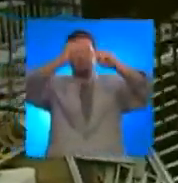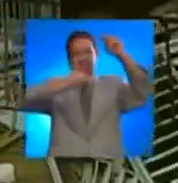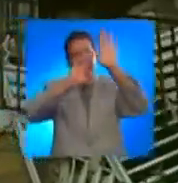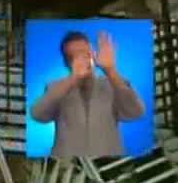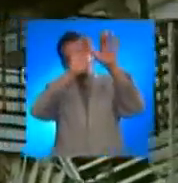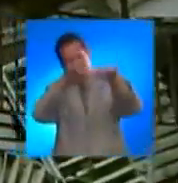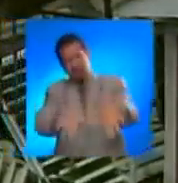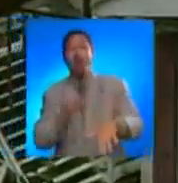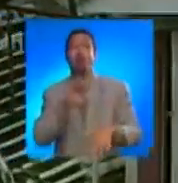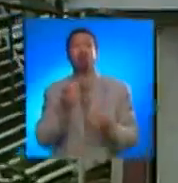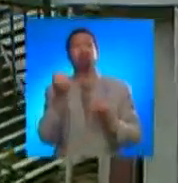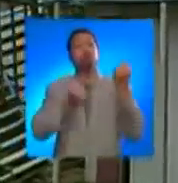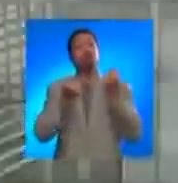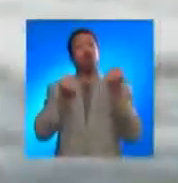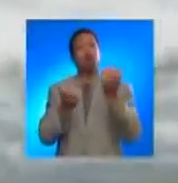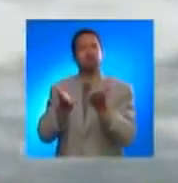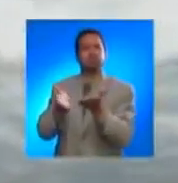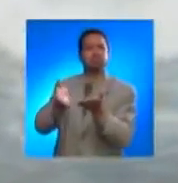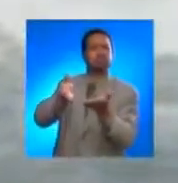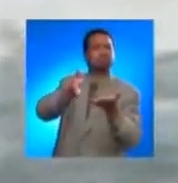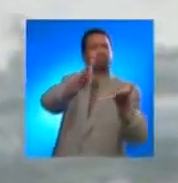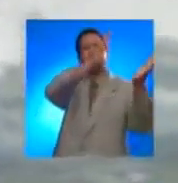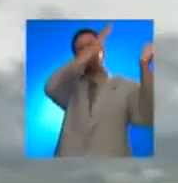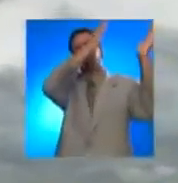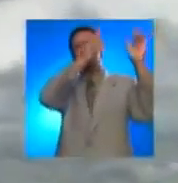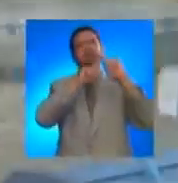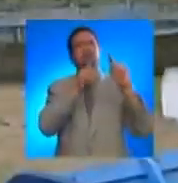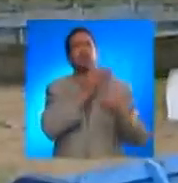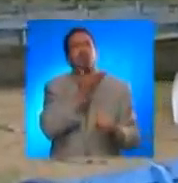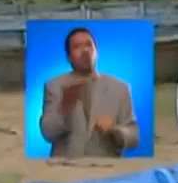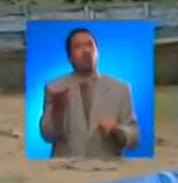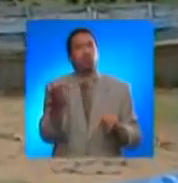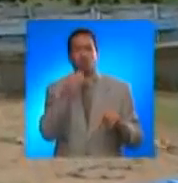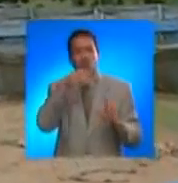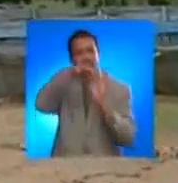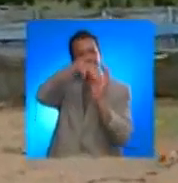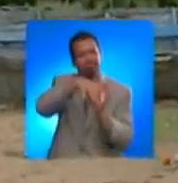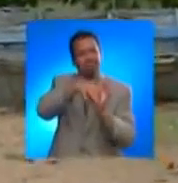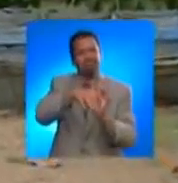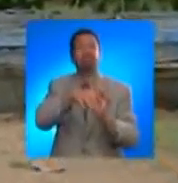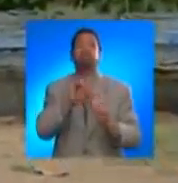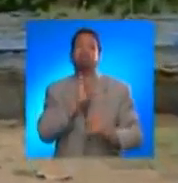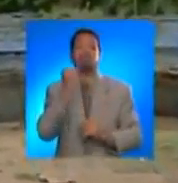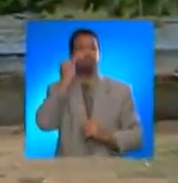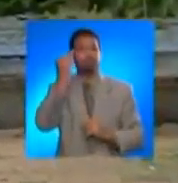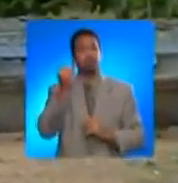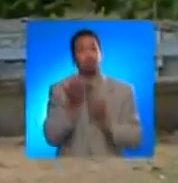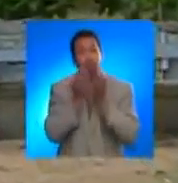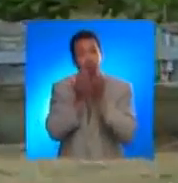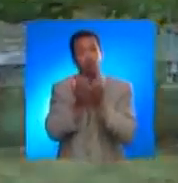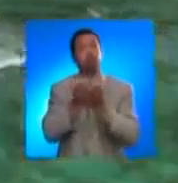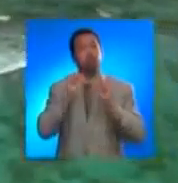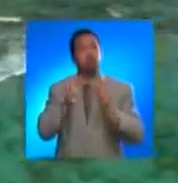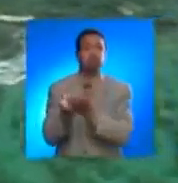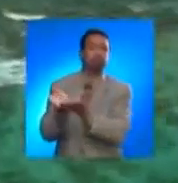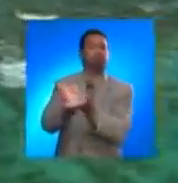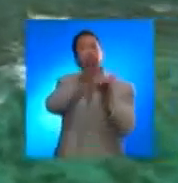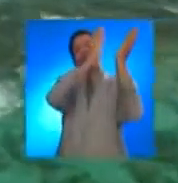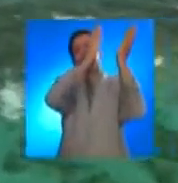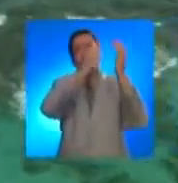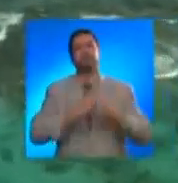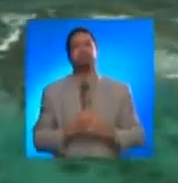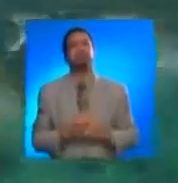mueve a 5 millas por hora, es equivalente aproximadamente a vientos huracanados de 160 millas por hora,